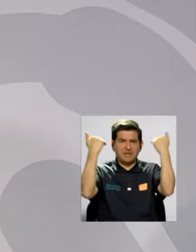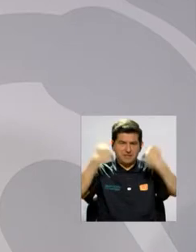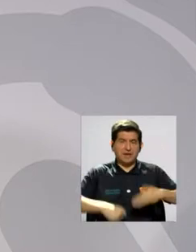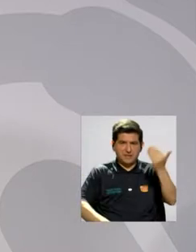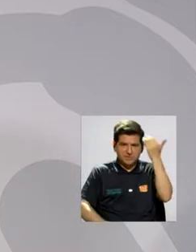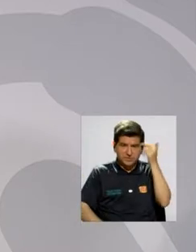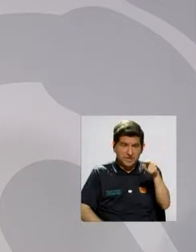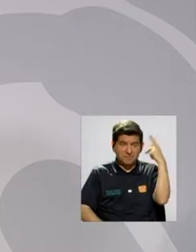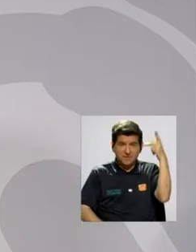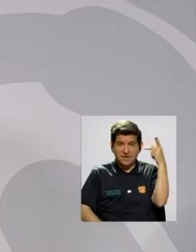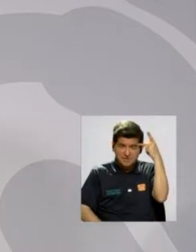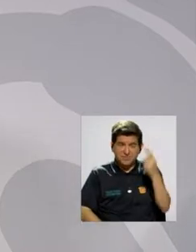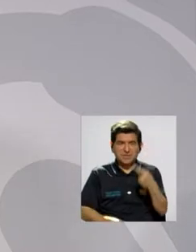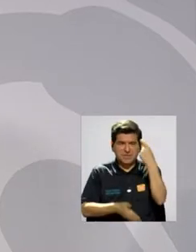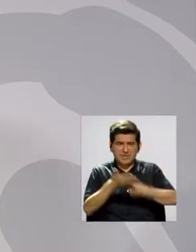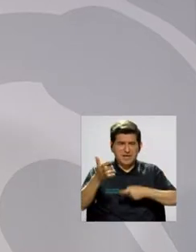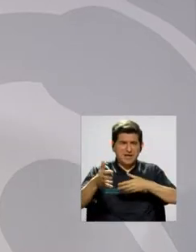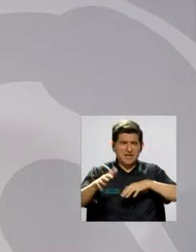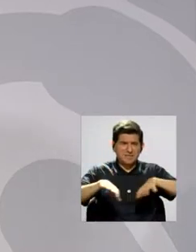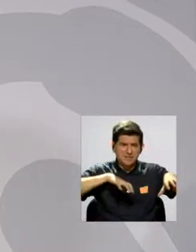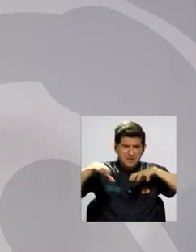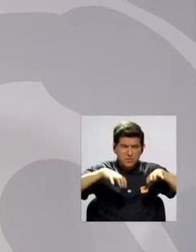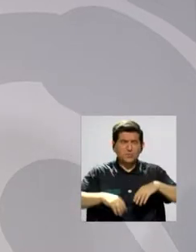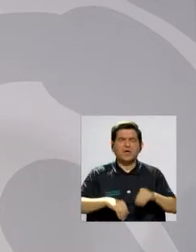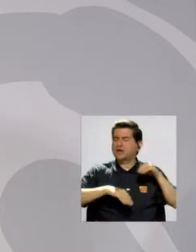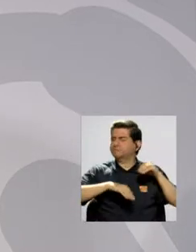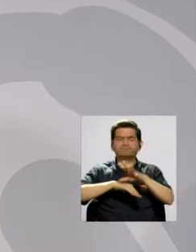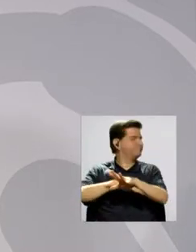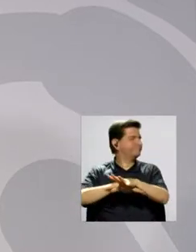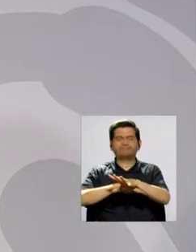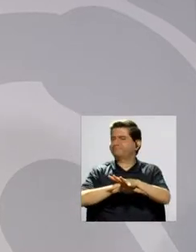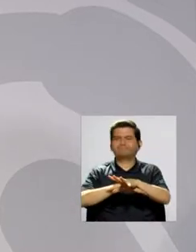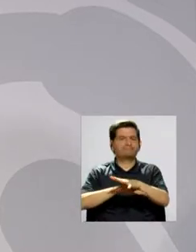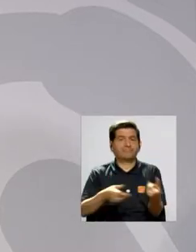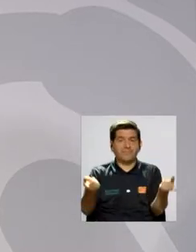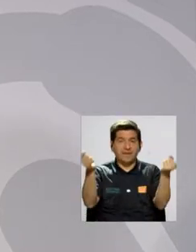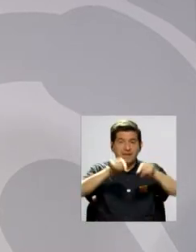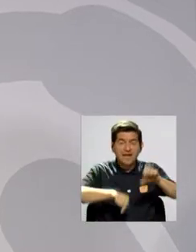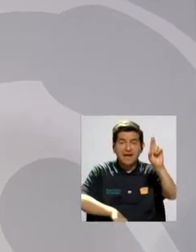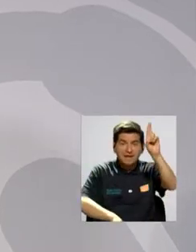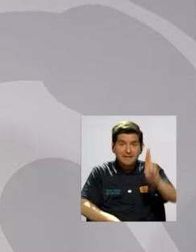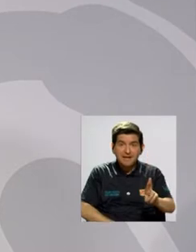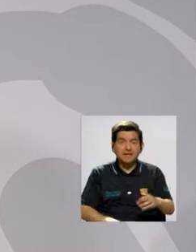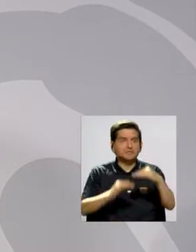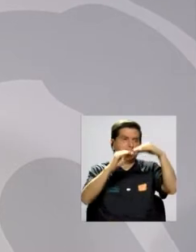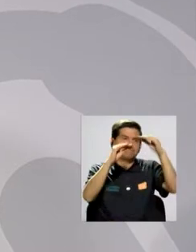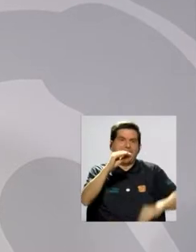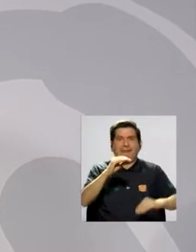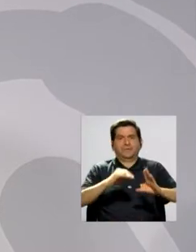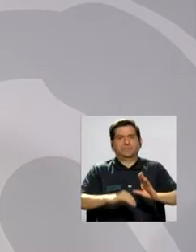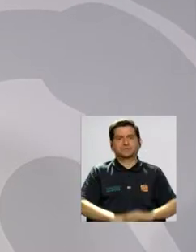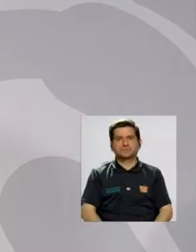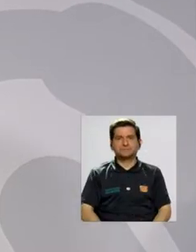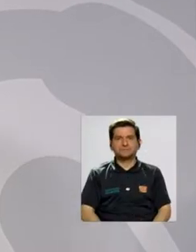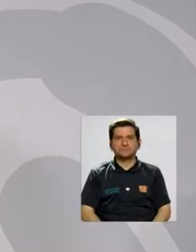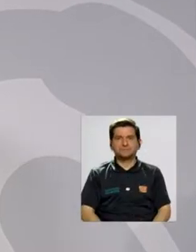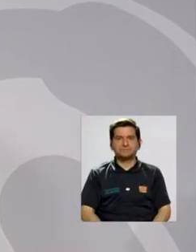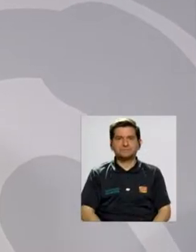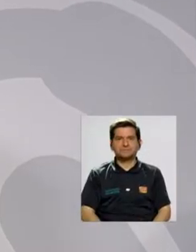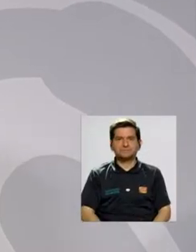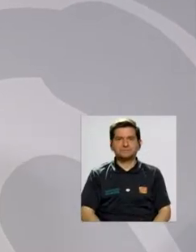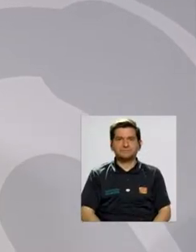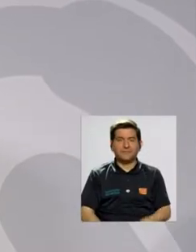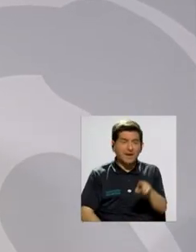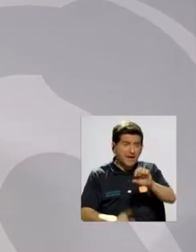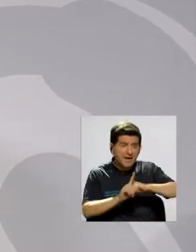que todas esas políticas de mano dura no van a rendir ningún efecto, y que en el caso costarricense mucho menos. Entonces,